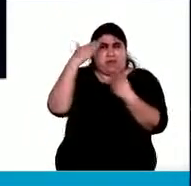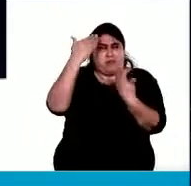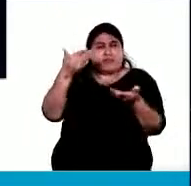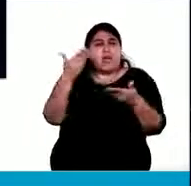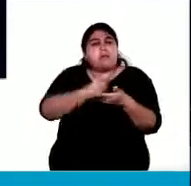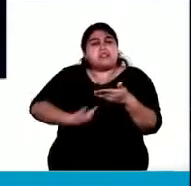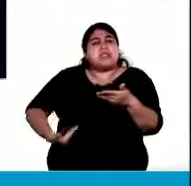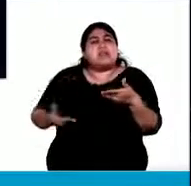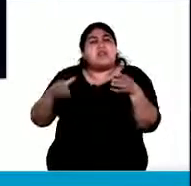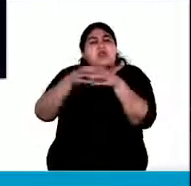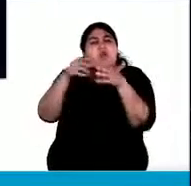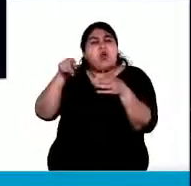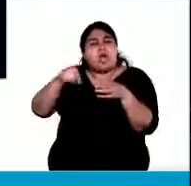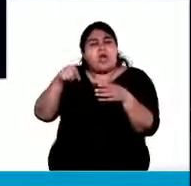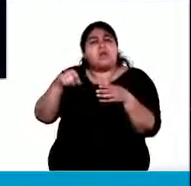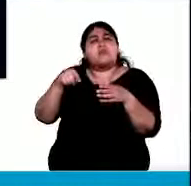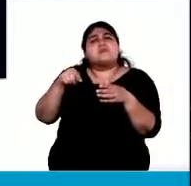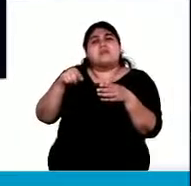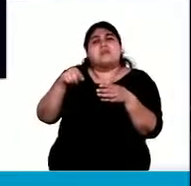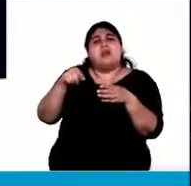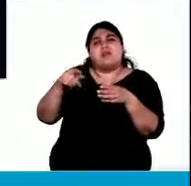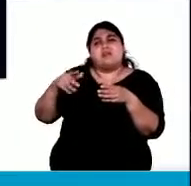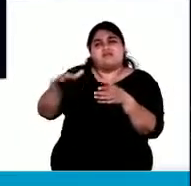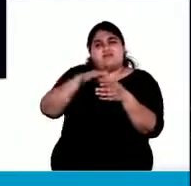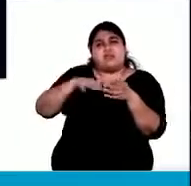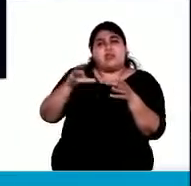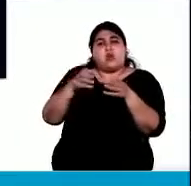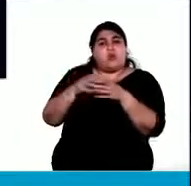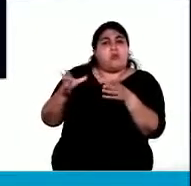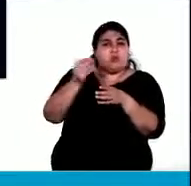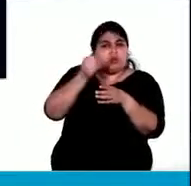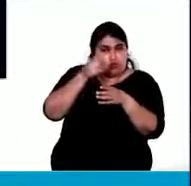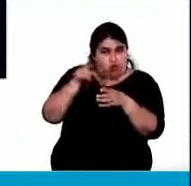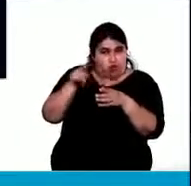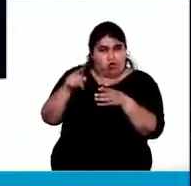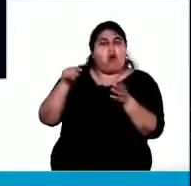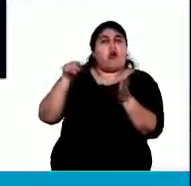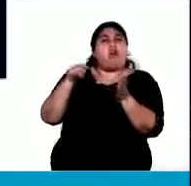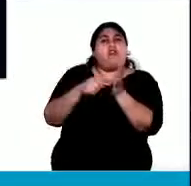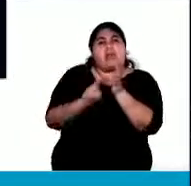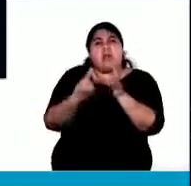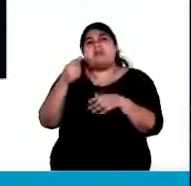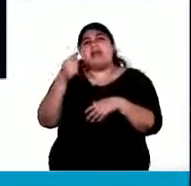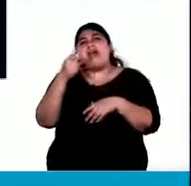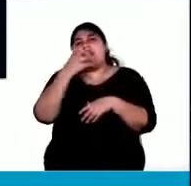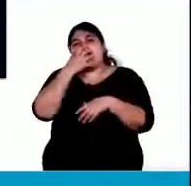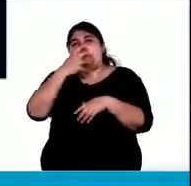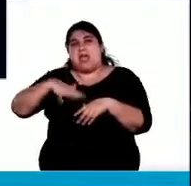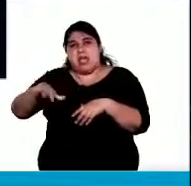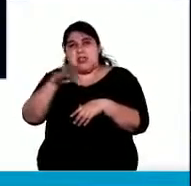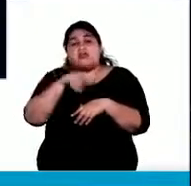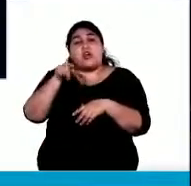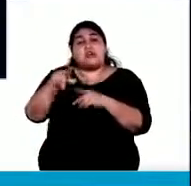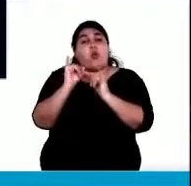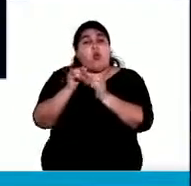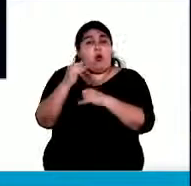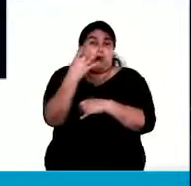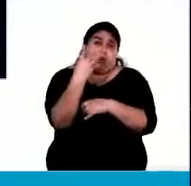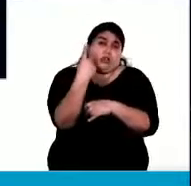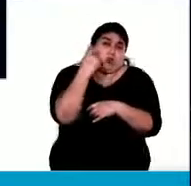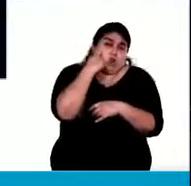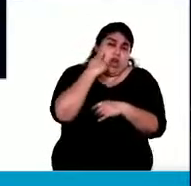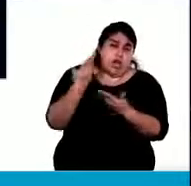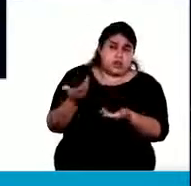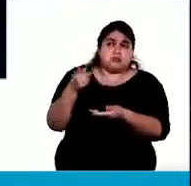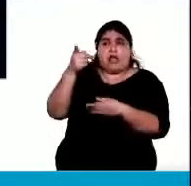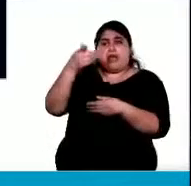bloque del distrito, del Frente de Todos del distrito de Capitán Sarmiento, y era un joven de 41 años que lo